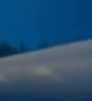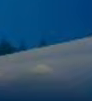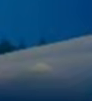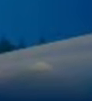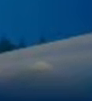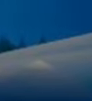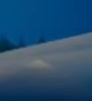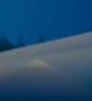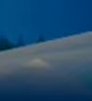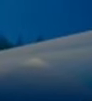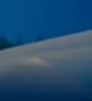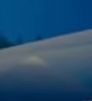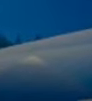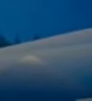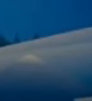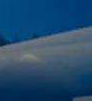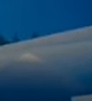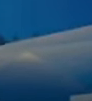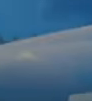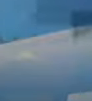Espacio promocional.